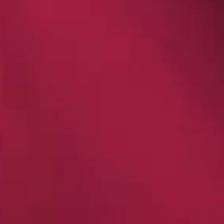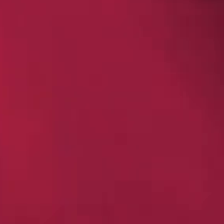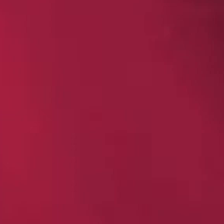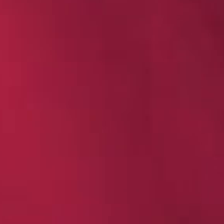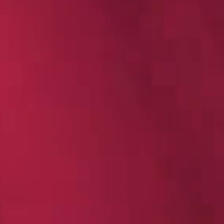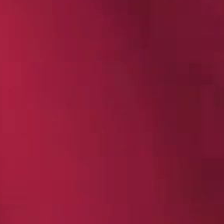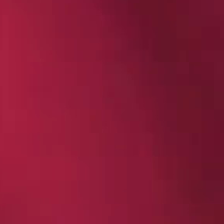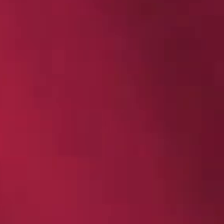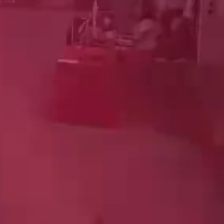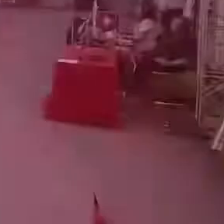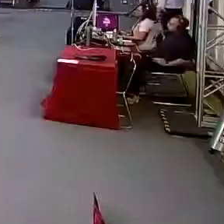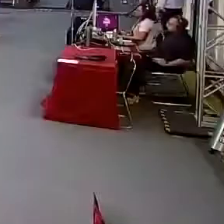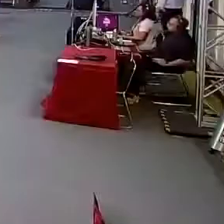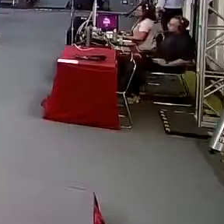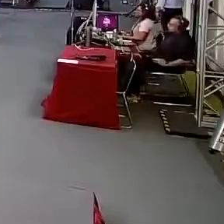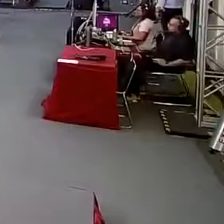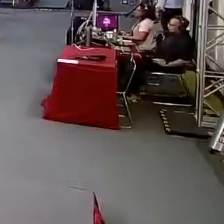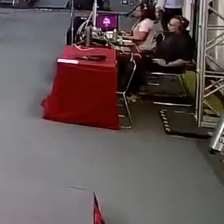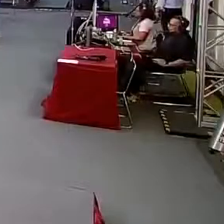Gobierno de México.